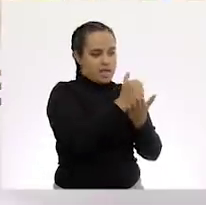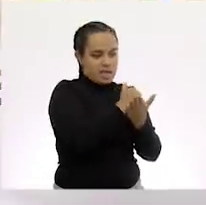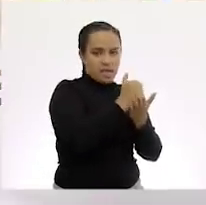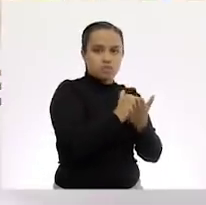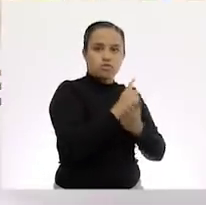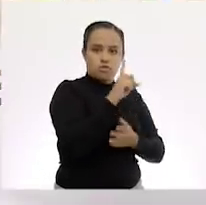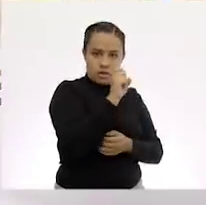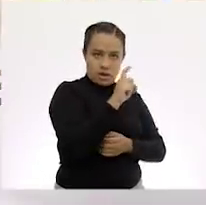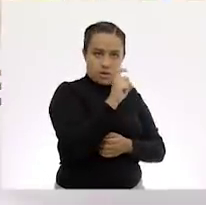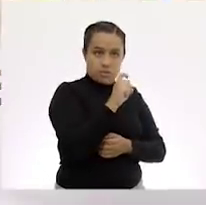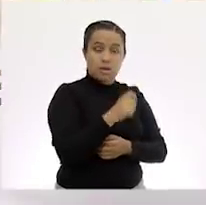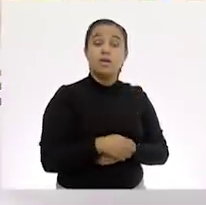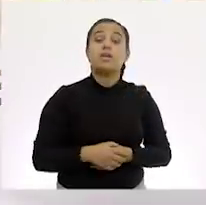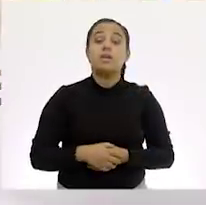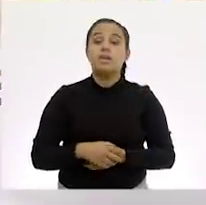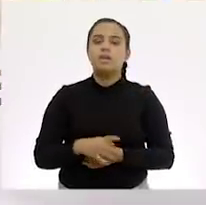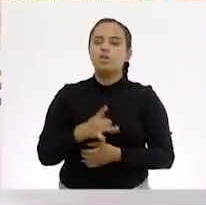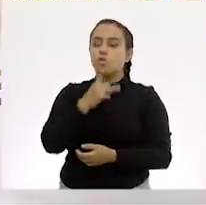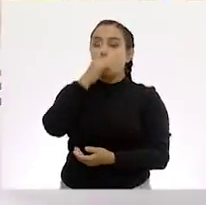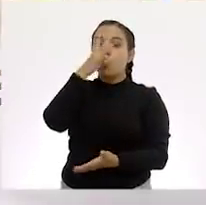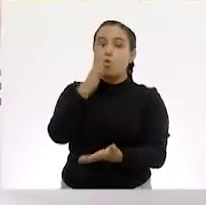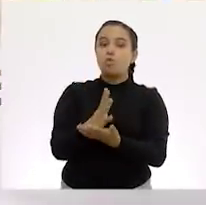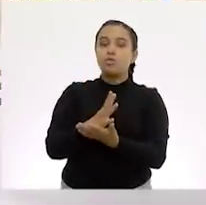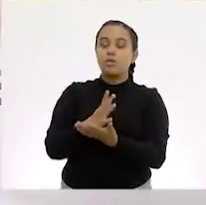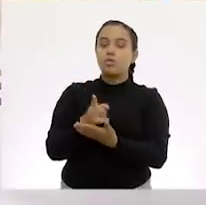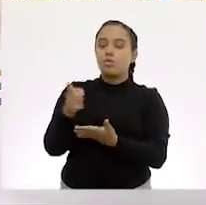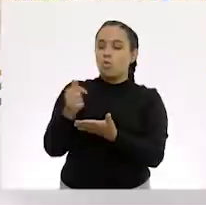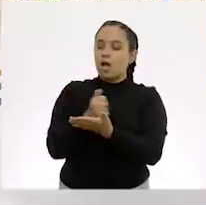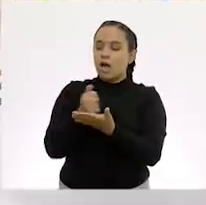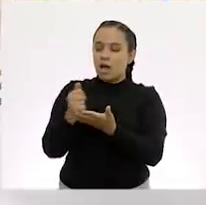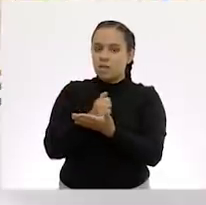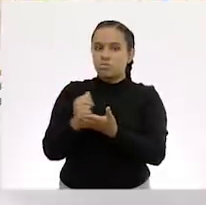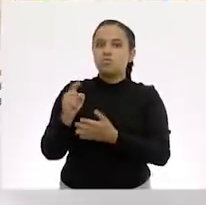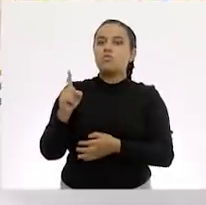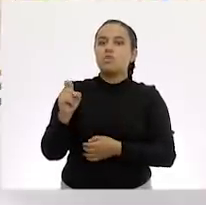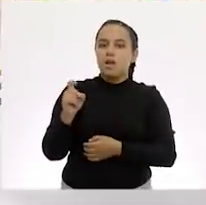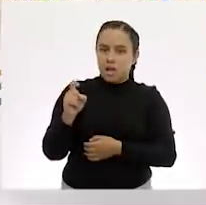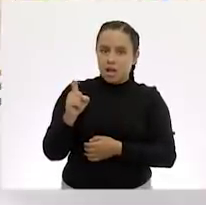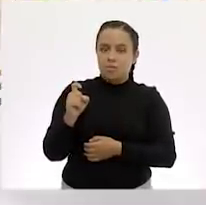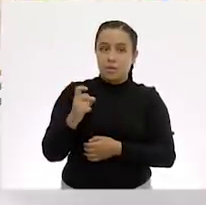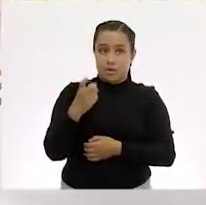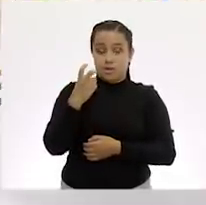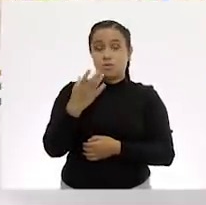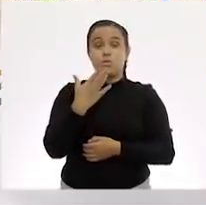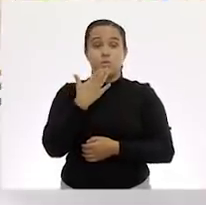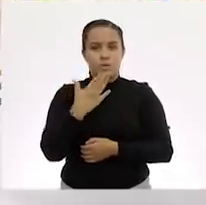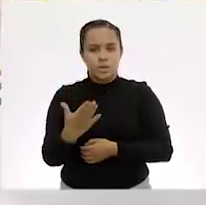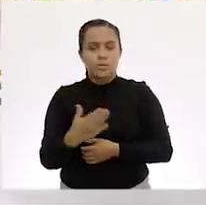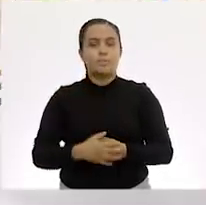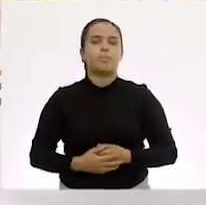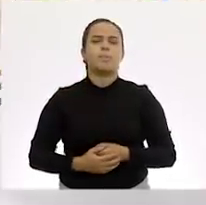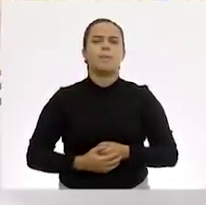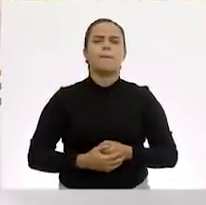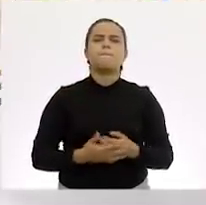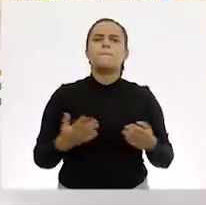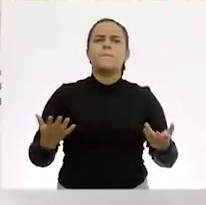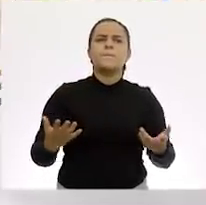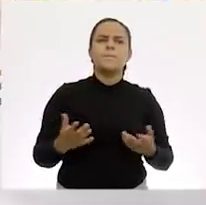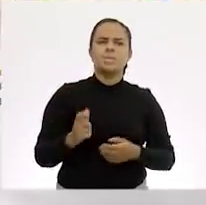agua, ¿verdad? Y tenemos únicamente las azules del agua. Ujú, Muy es bien, verdad. Ruth. Entonces,